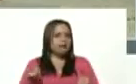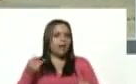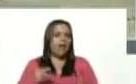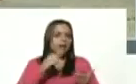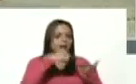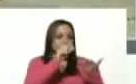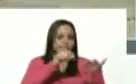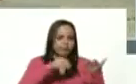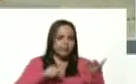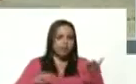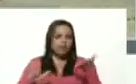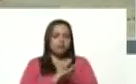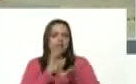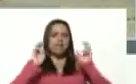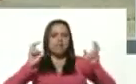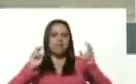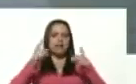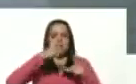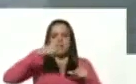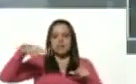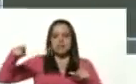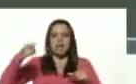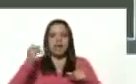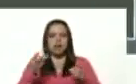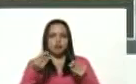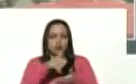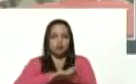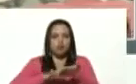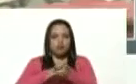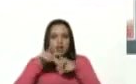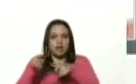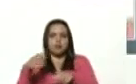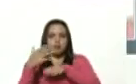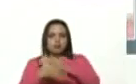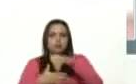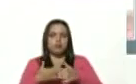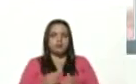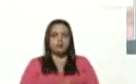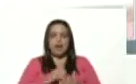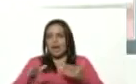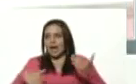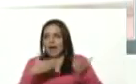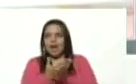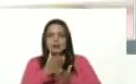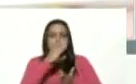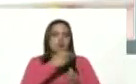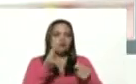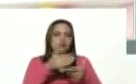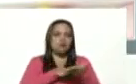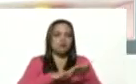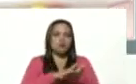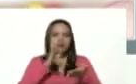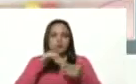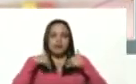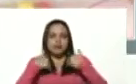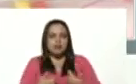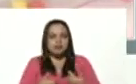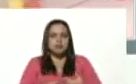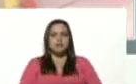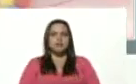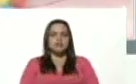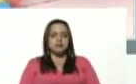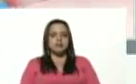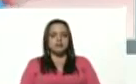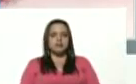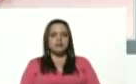nota del tema del tendido eléctrico. Vamos a resolver eso. Hasta que no se resuelva, no descanse. Y me da orden cumplida cuando